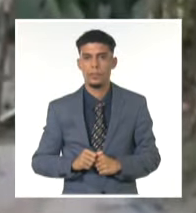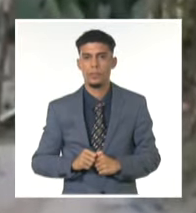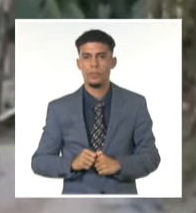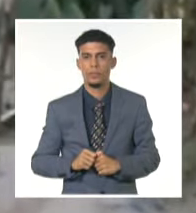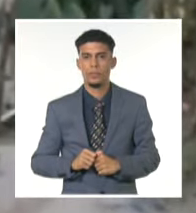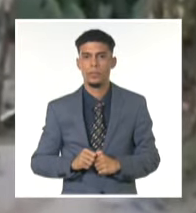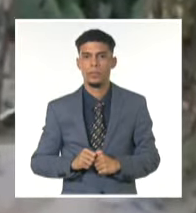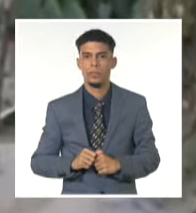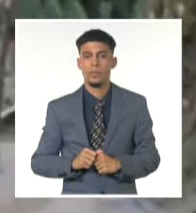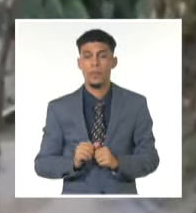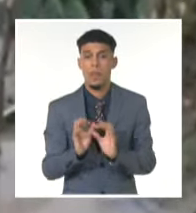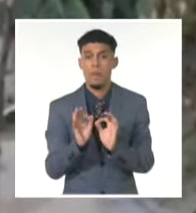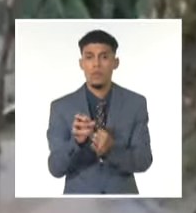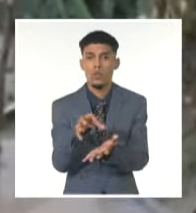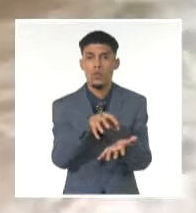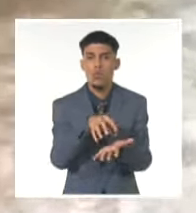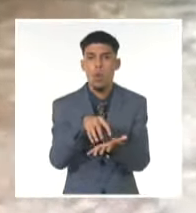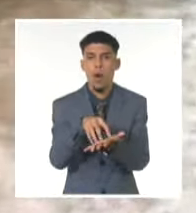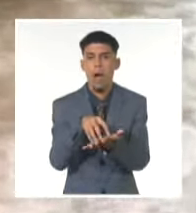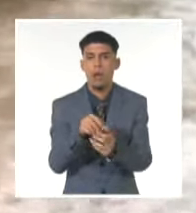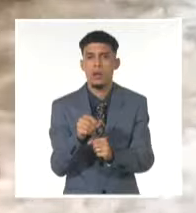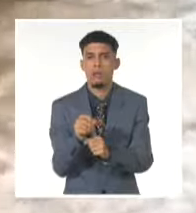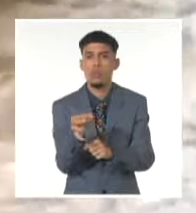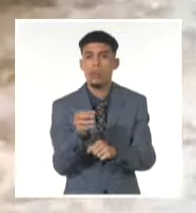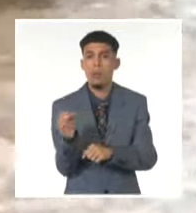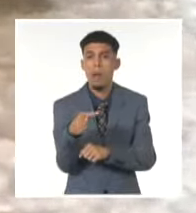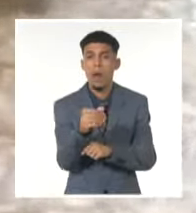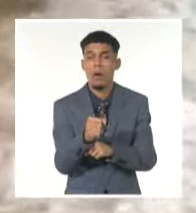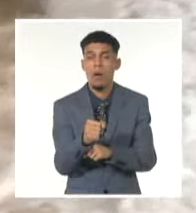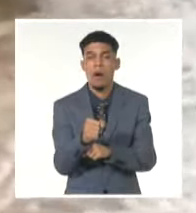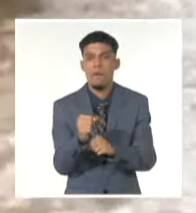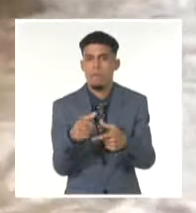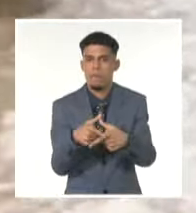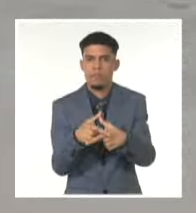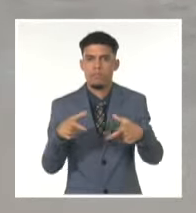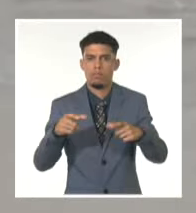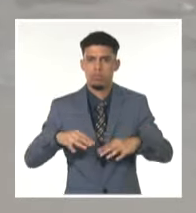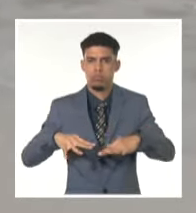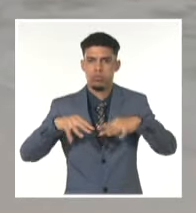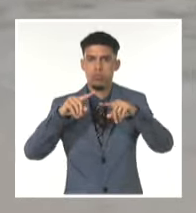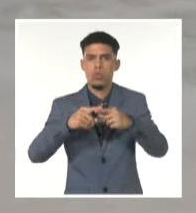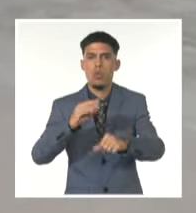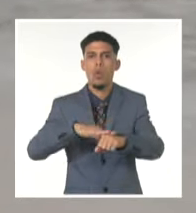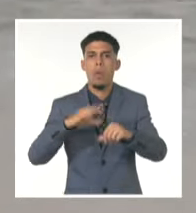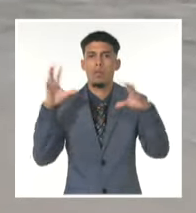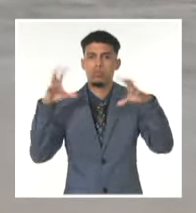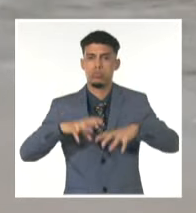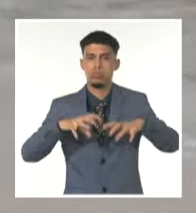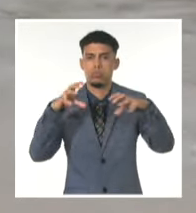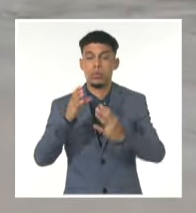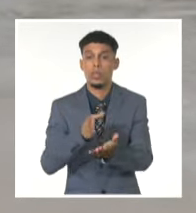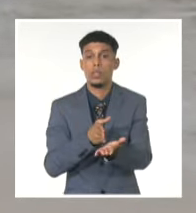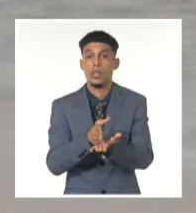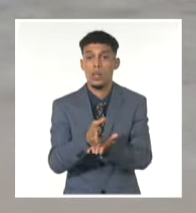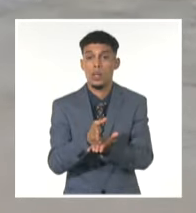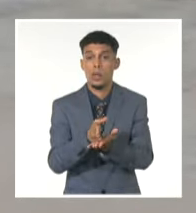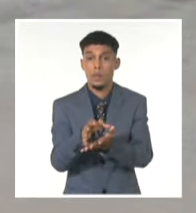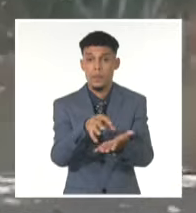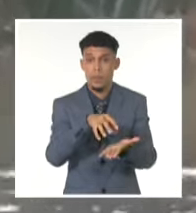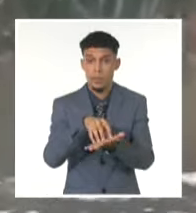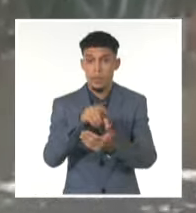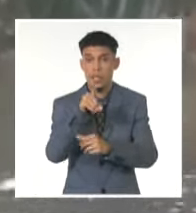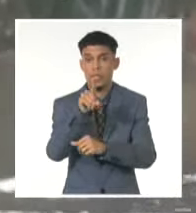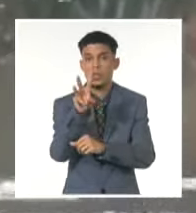La demarcación de Cabacúa en Baracoa reporta las mayores inundaciones a causa de las lluvias recientes, territorio con